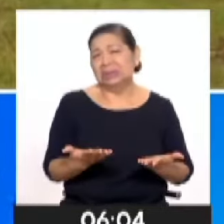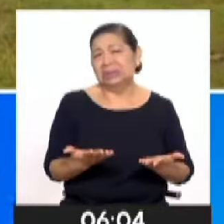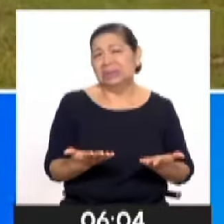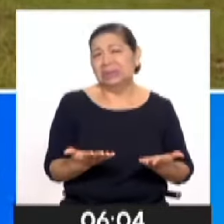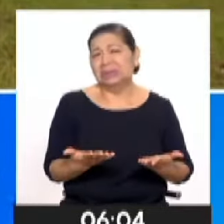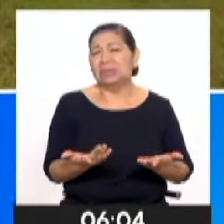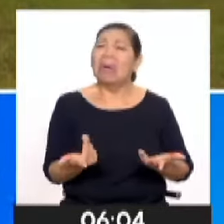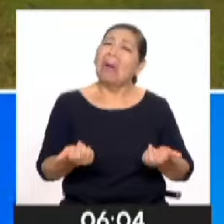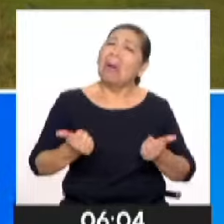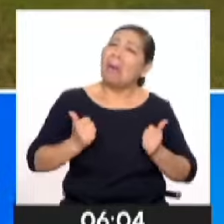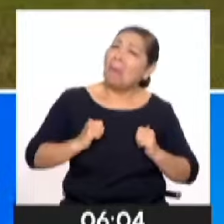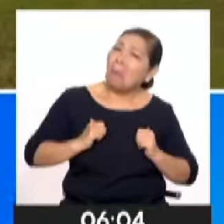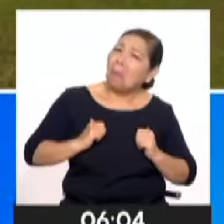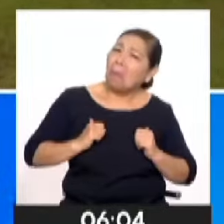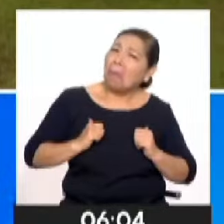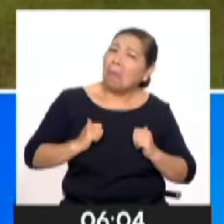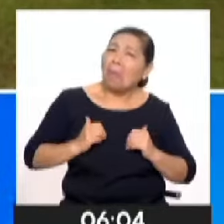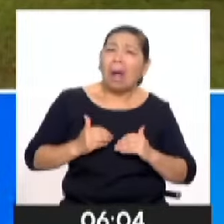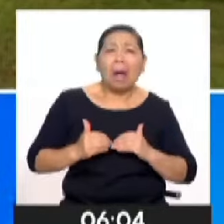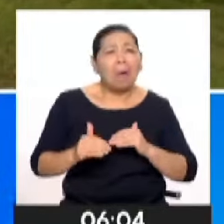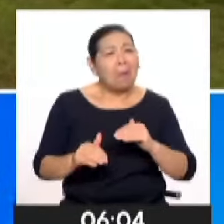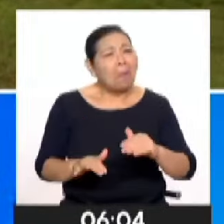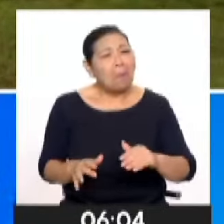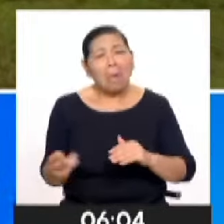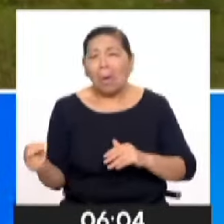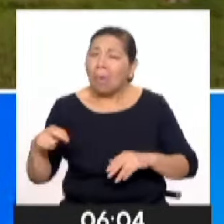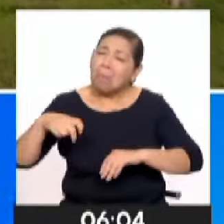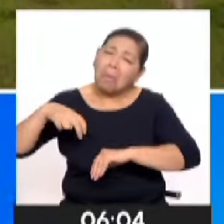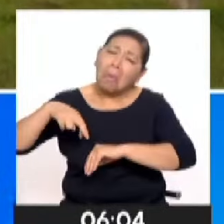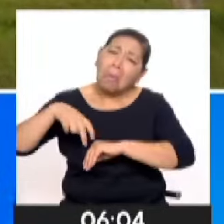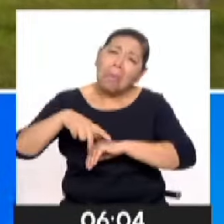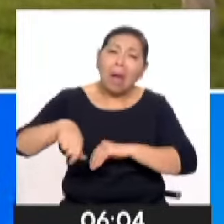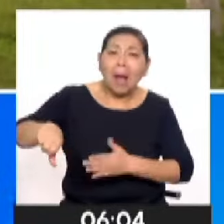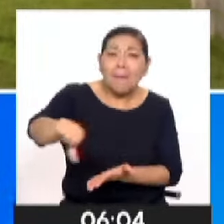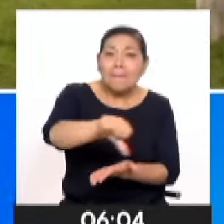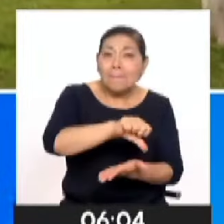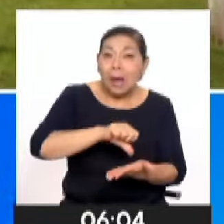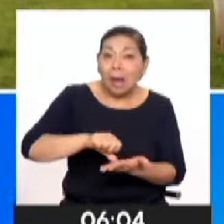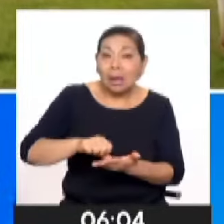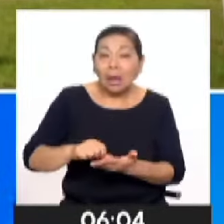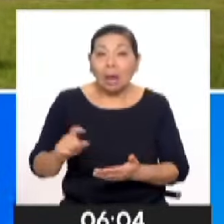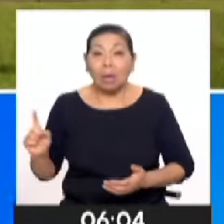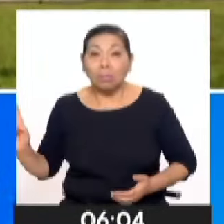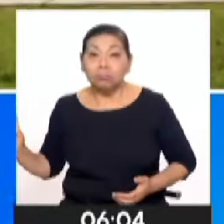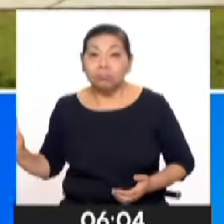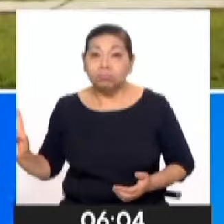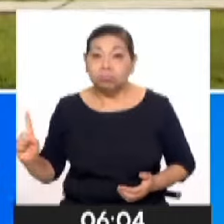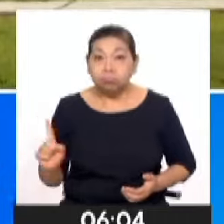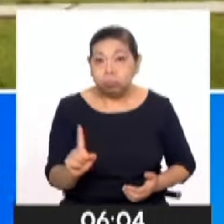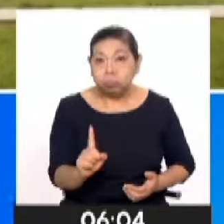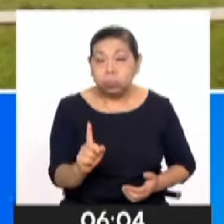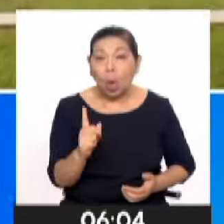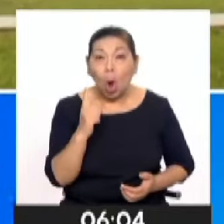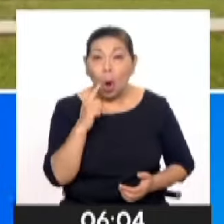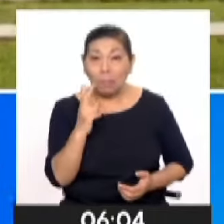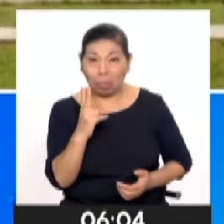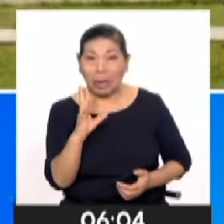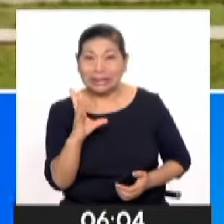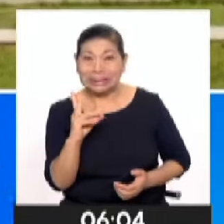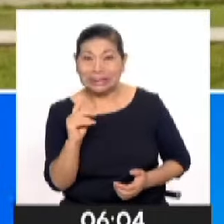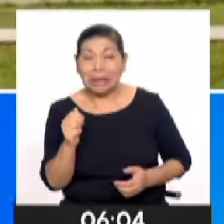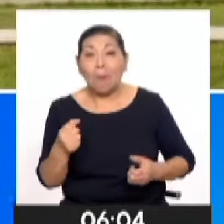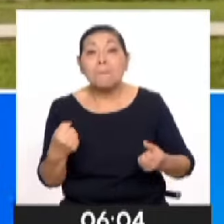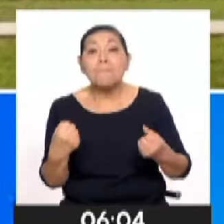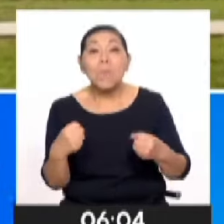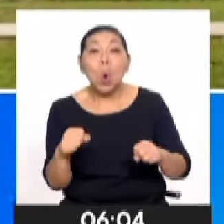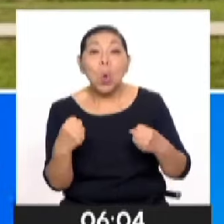darse un descanso avanzan hacia este punto del parque y finalmente se acercan estos dos sicarios al